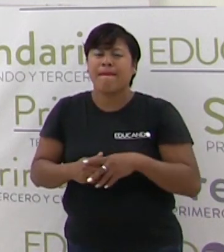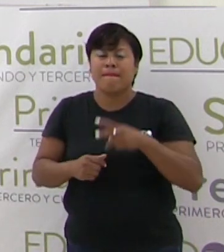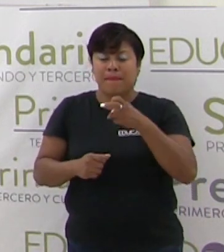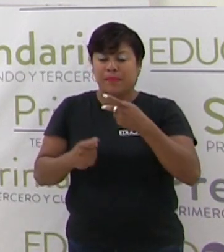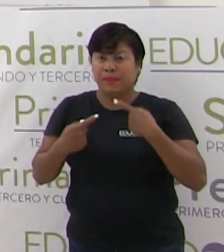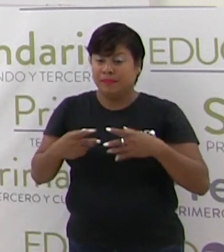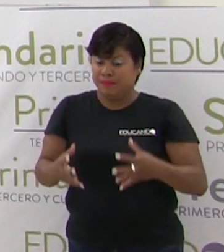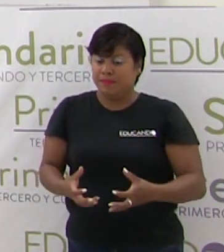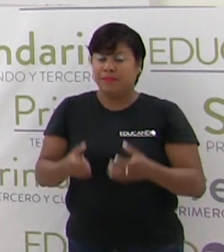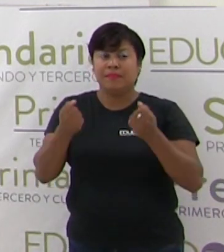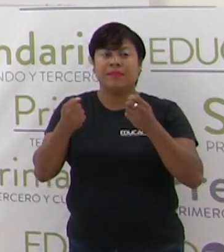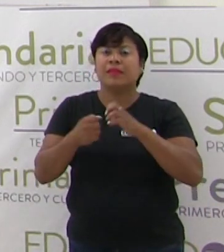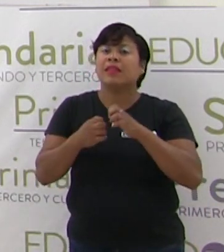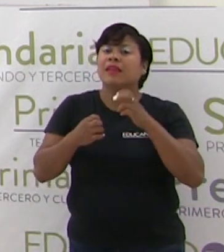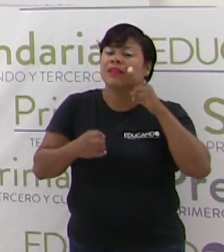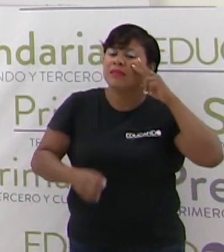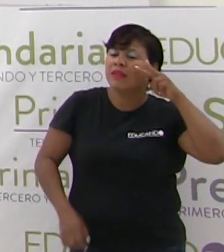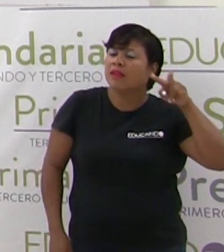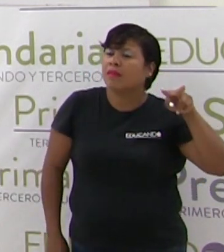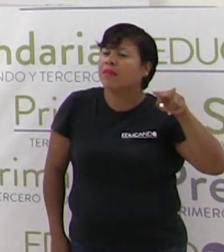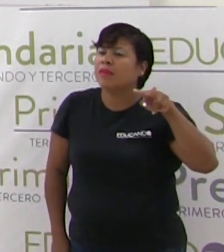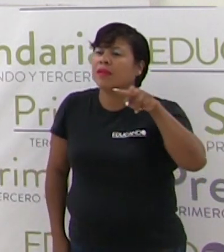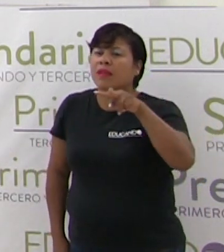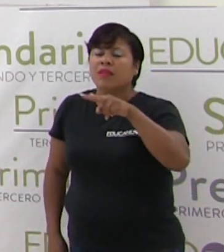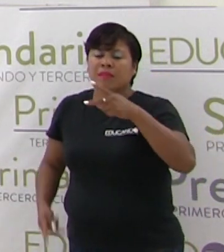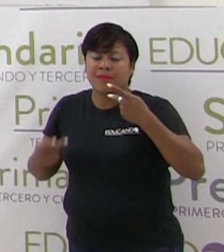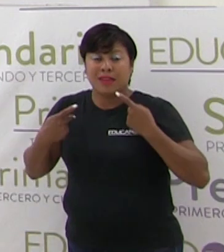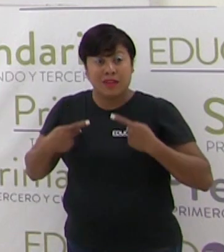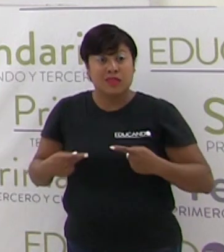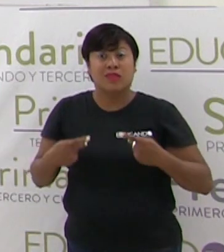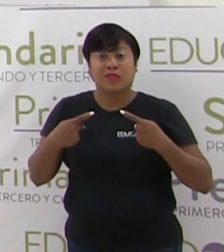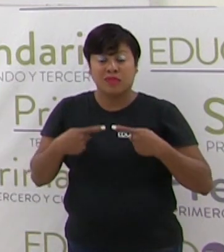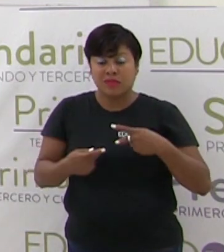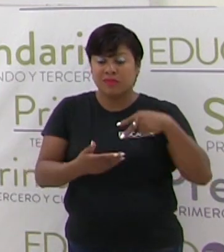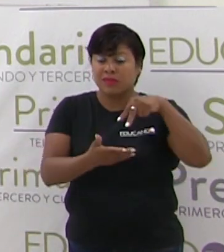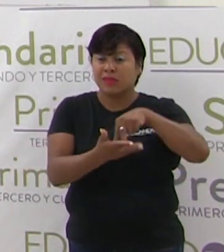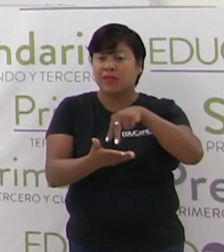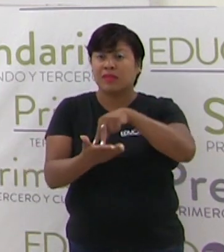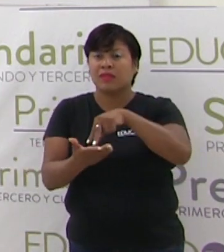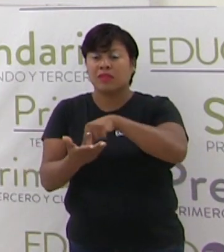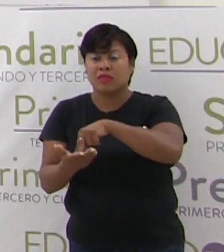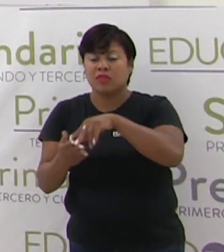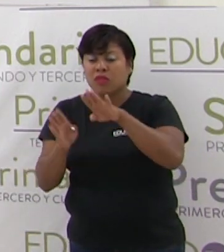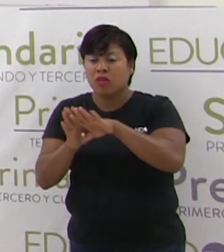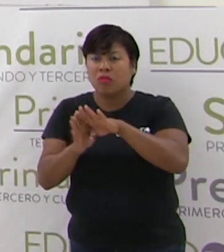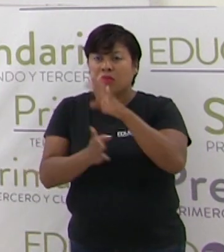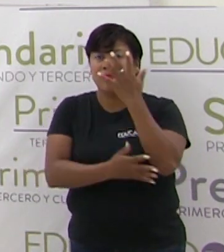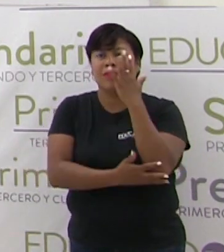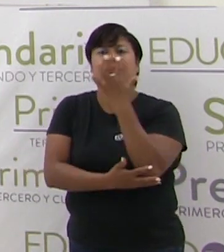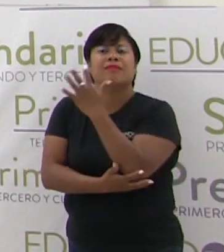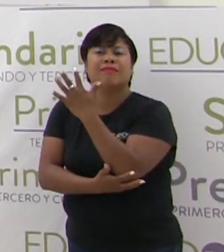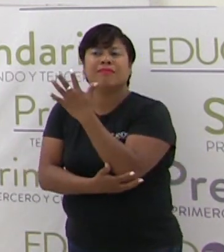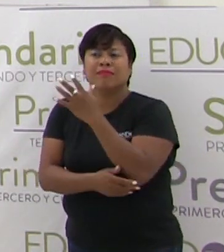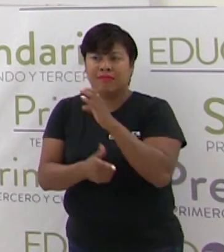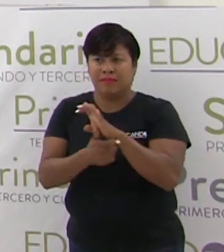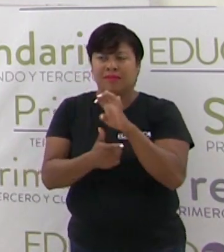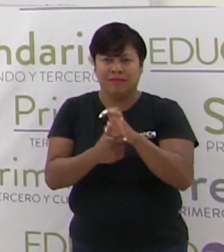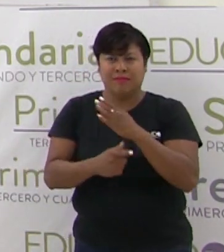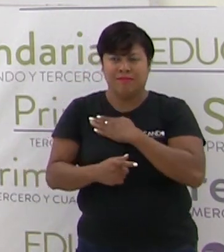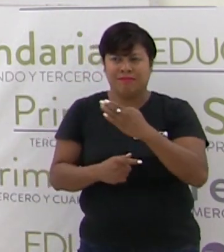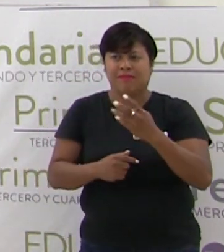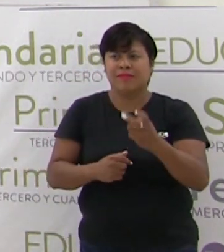el rescatista estaba viendo a los seres humanos parados como pinitos. Entonces,